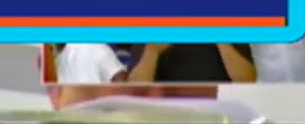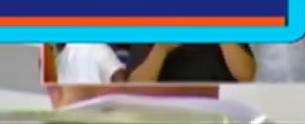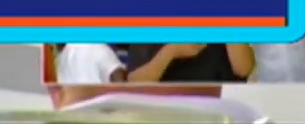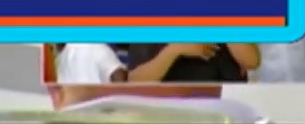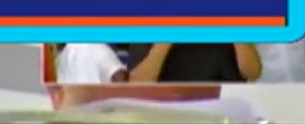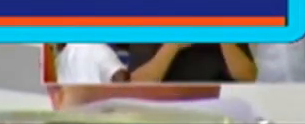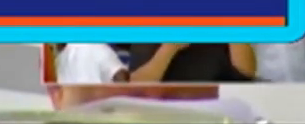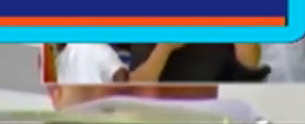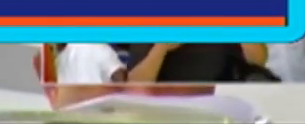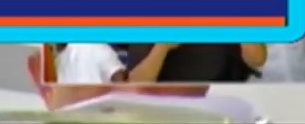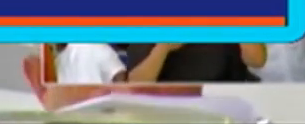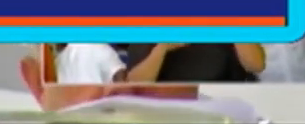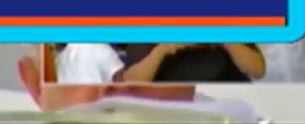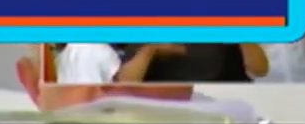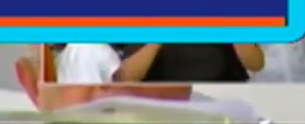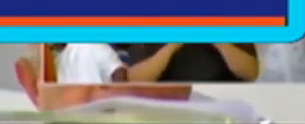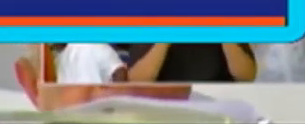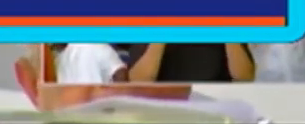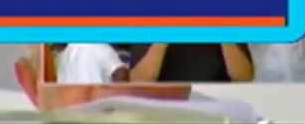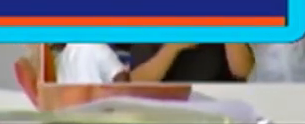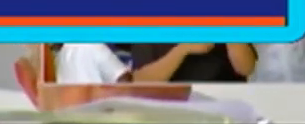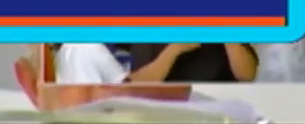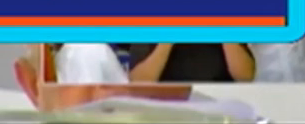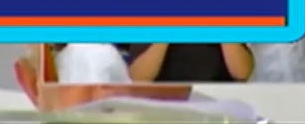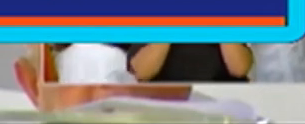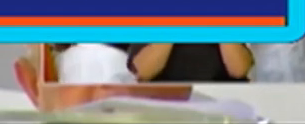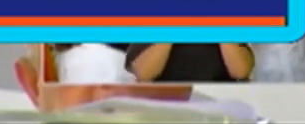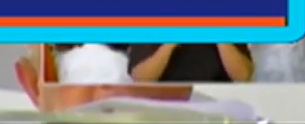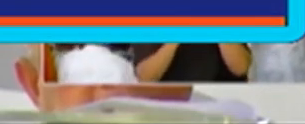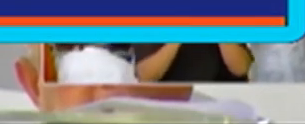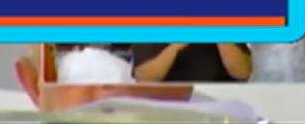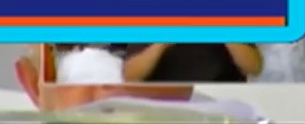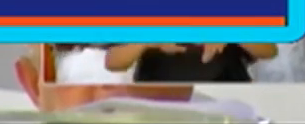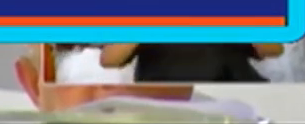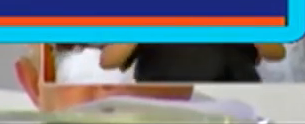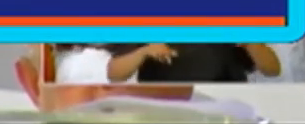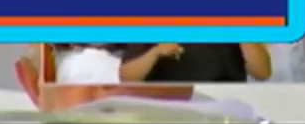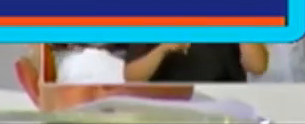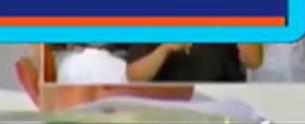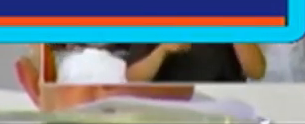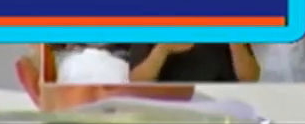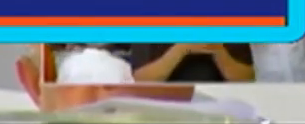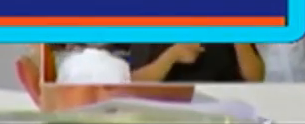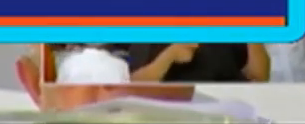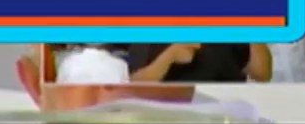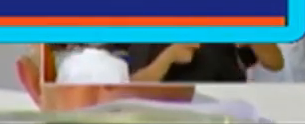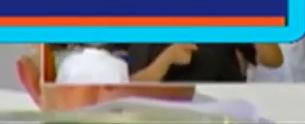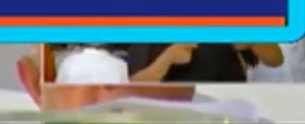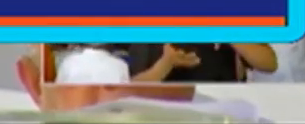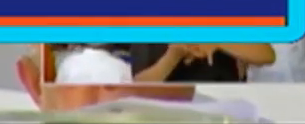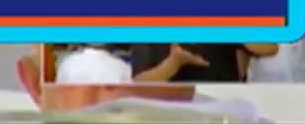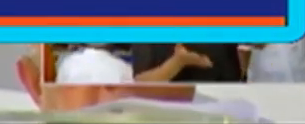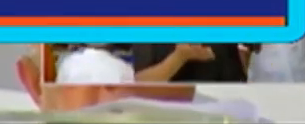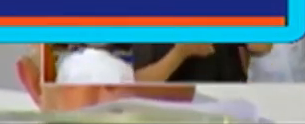de una u otra manera en la sociedad, se preocupen porque los niños, el futuro, las nuevas generaciones, aprendan